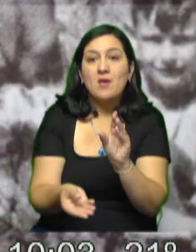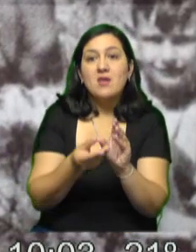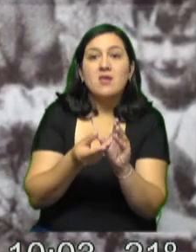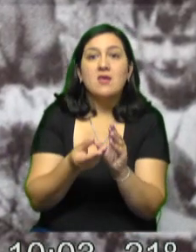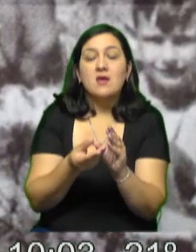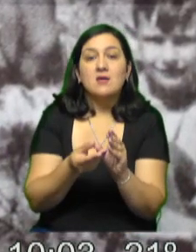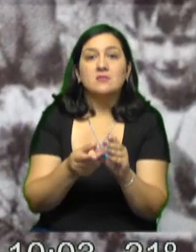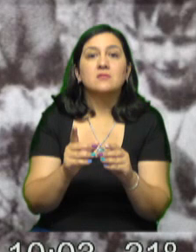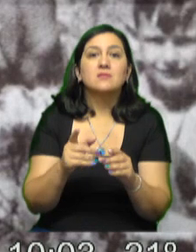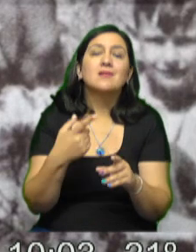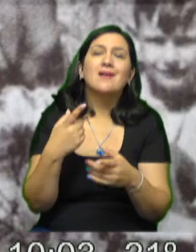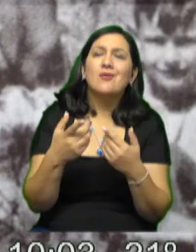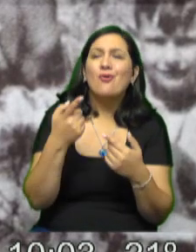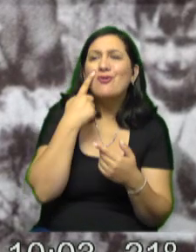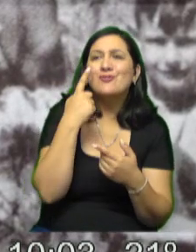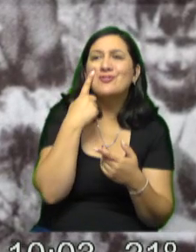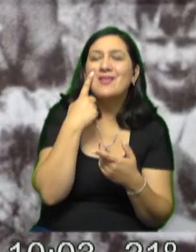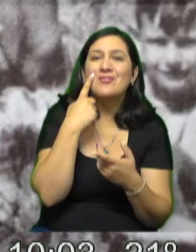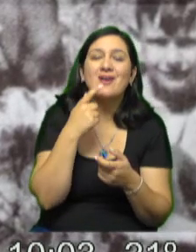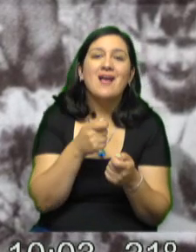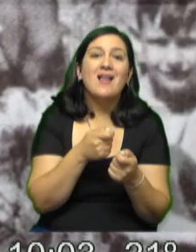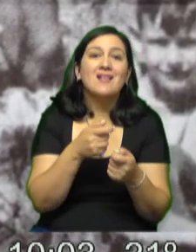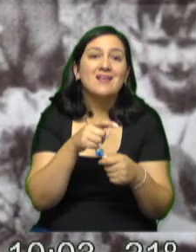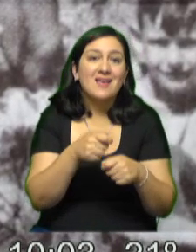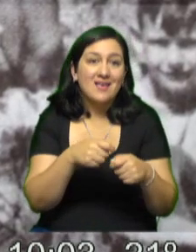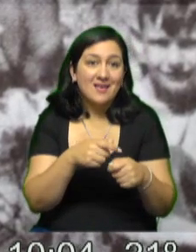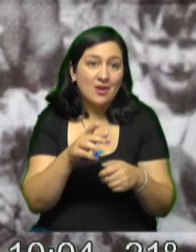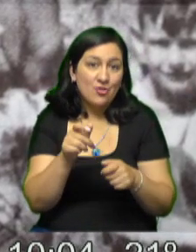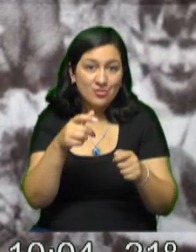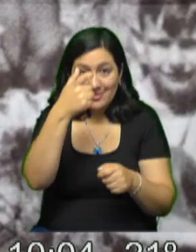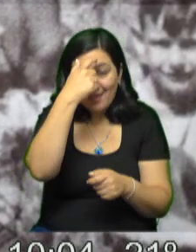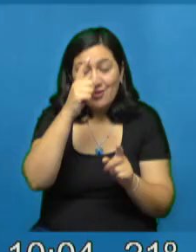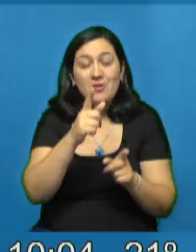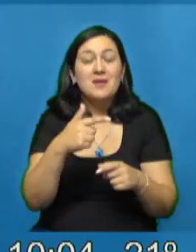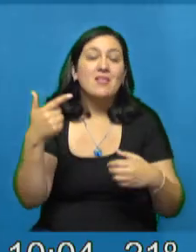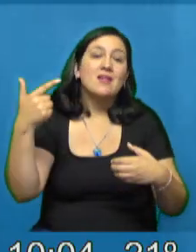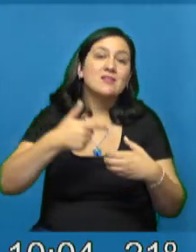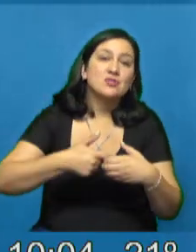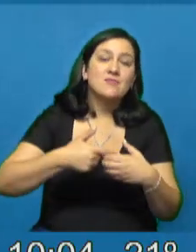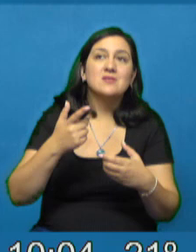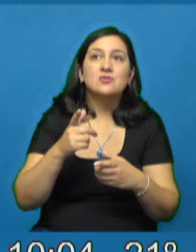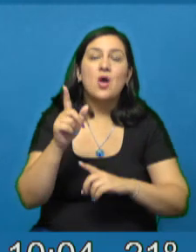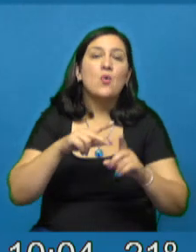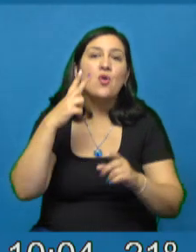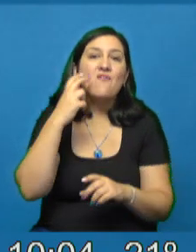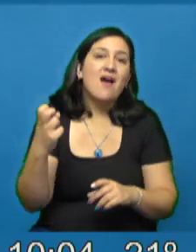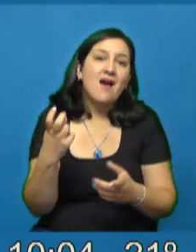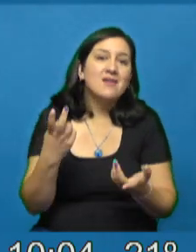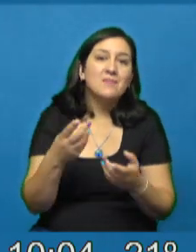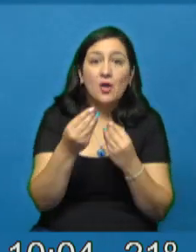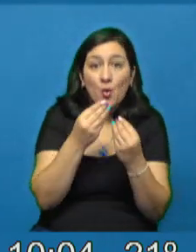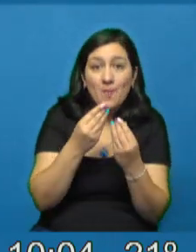pinchaste. Te vas haciendo amigo del tipo que arregla elásticos de la estación de servicio, ciertos bolichitos donde se para a